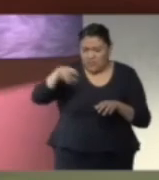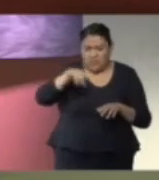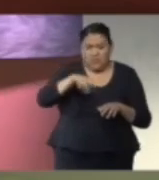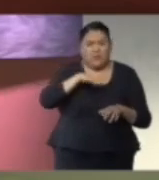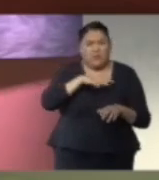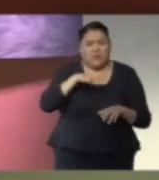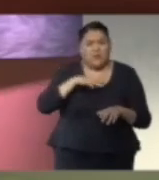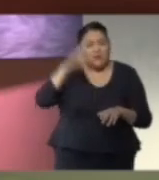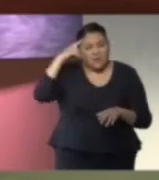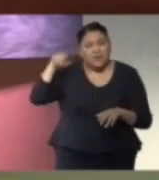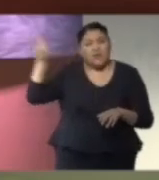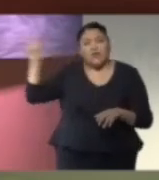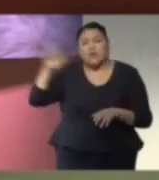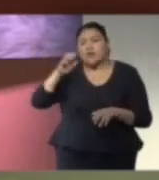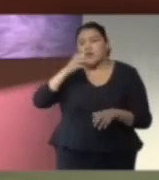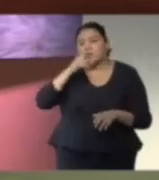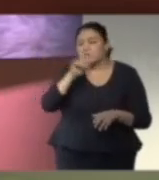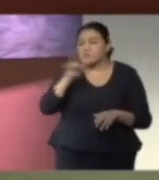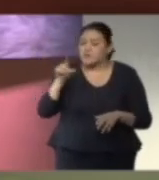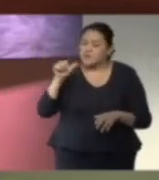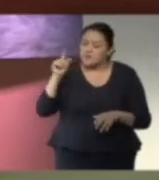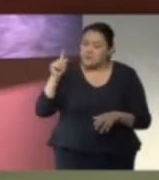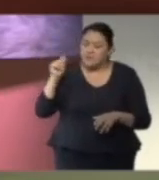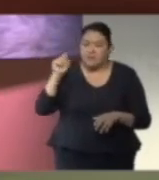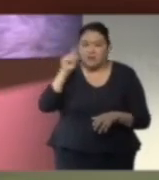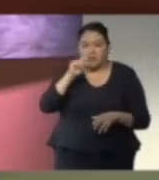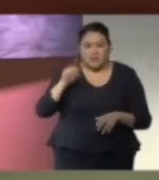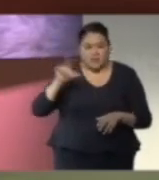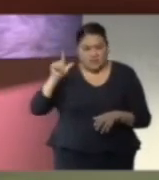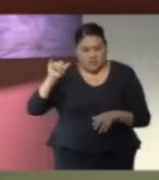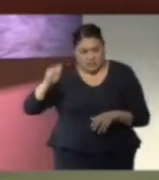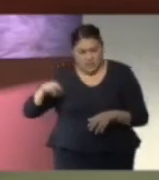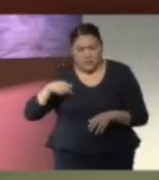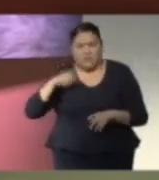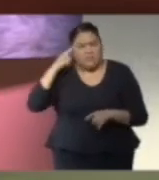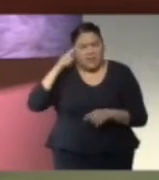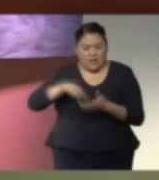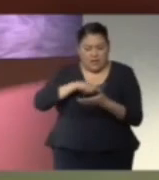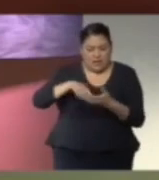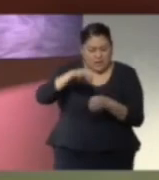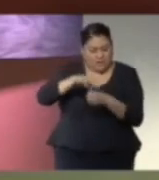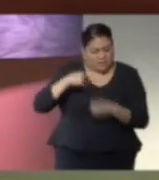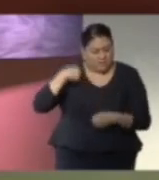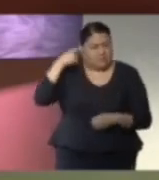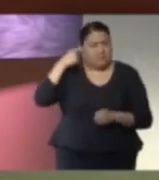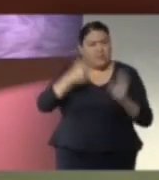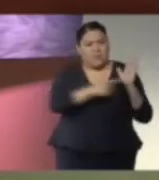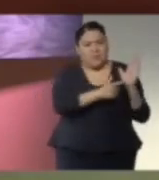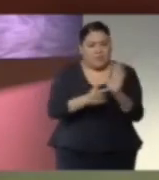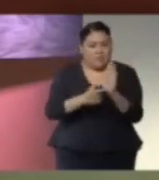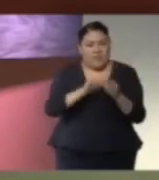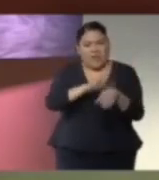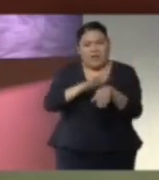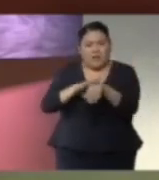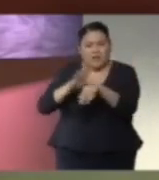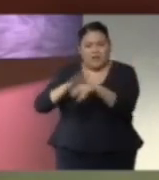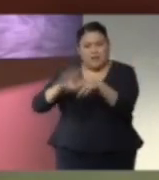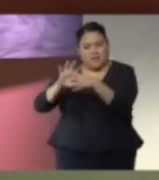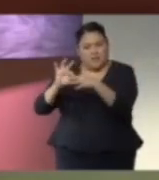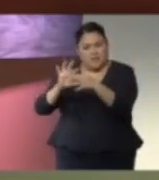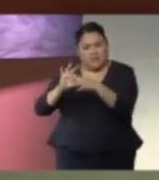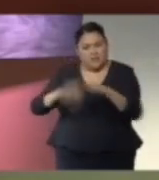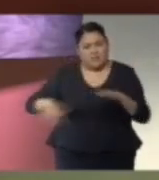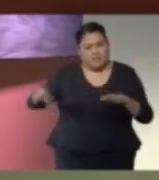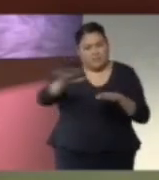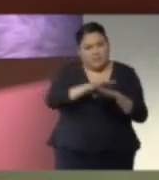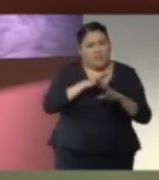los zapatistas y del CNI, de los pueblos indios, de pensar en lo electoral como una plataforma para visibilizar una serie